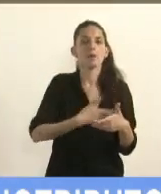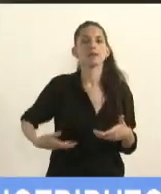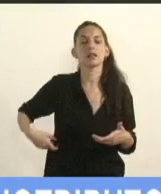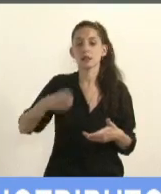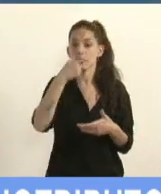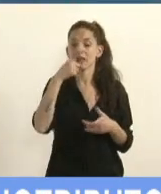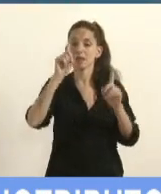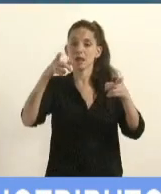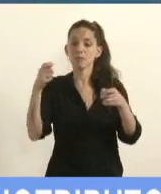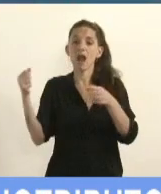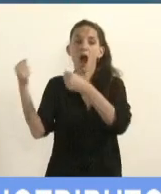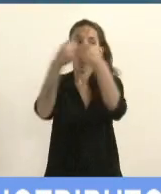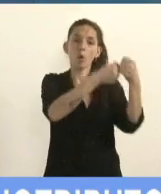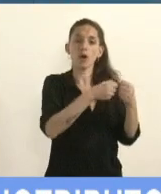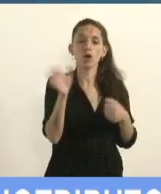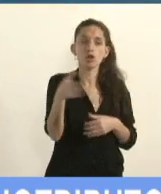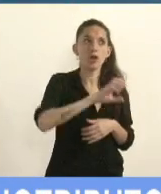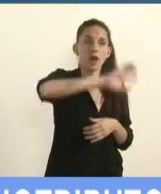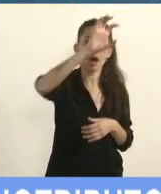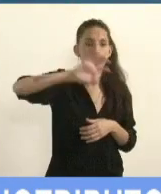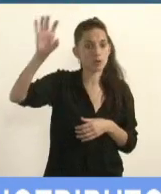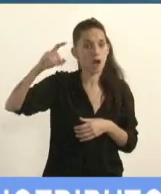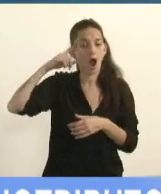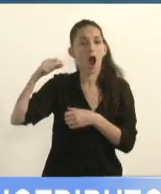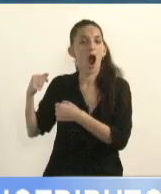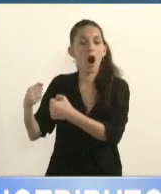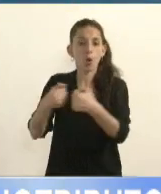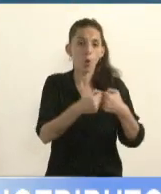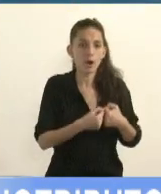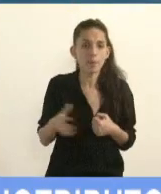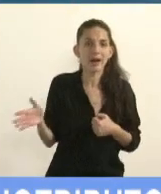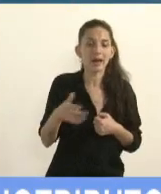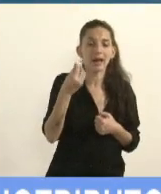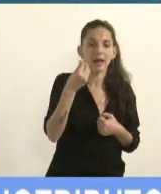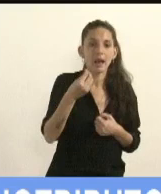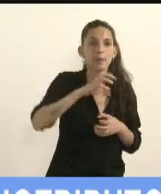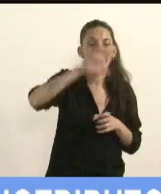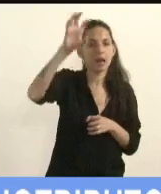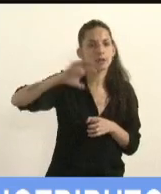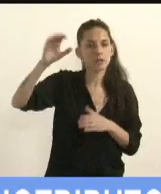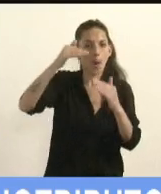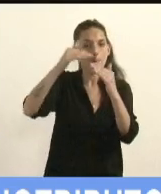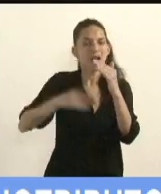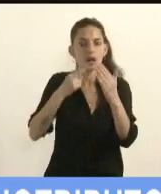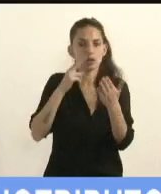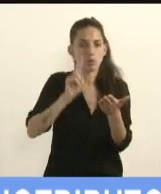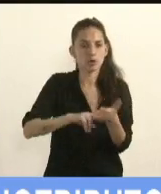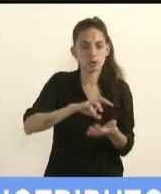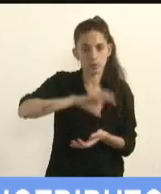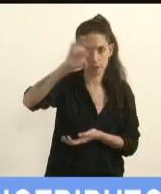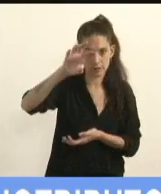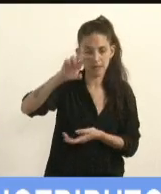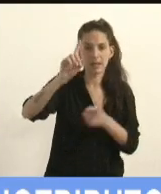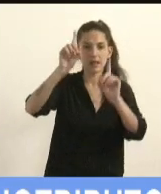fue acordada con las provincias, significó acuerdos para que a su vez las provincias bajen los impuestos provinciales, que son